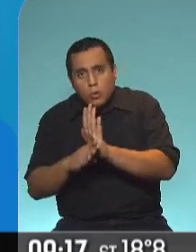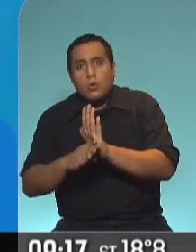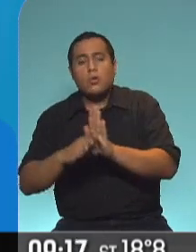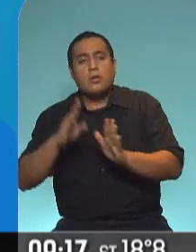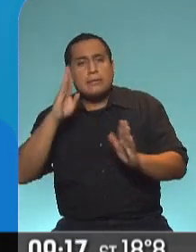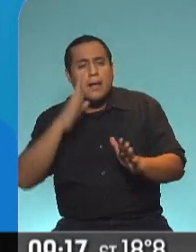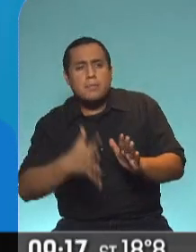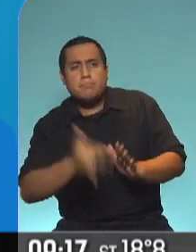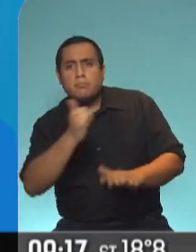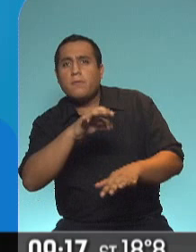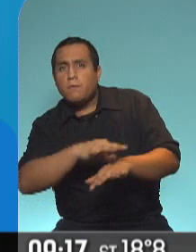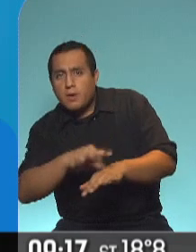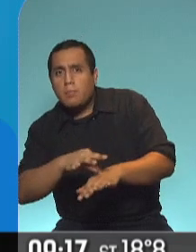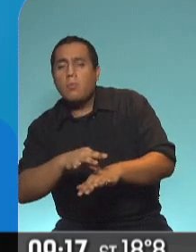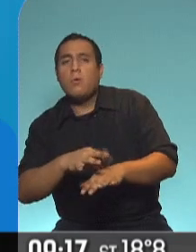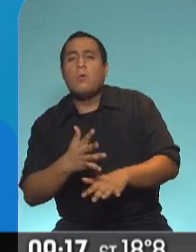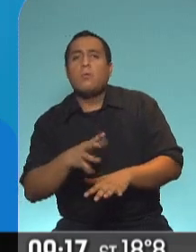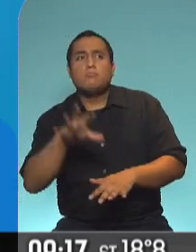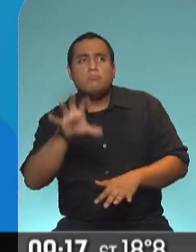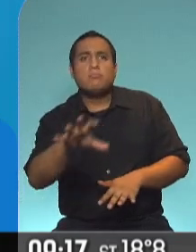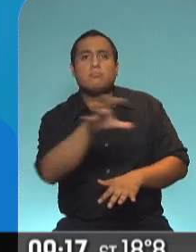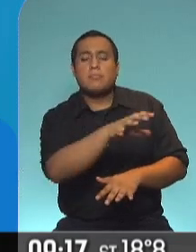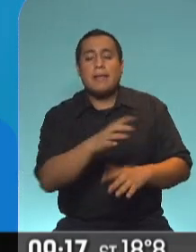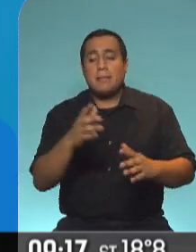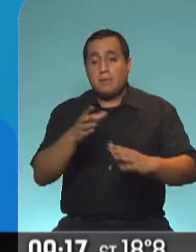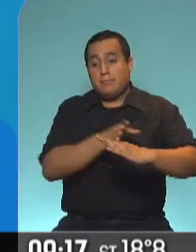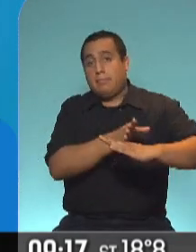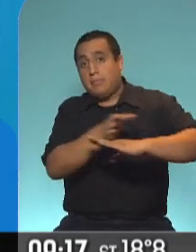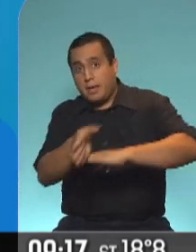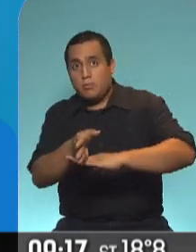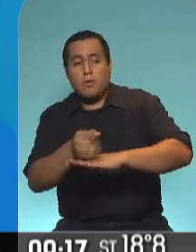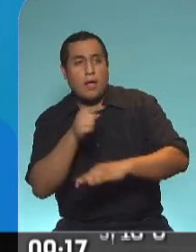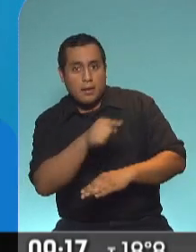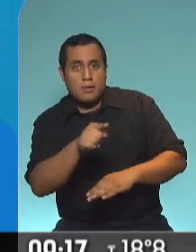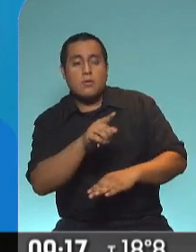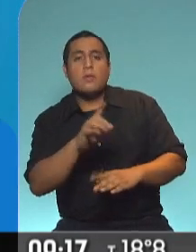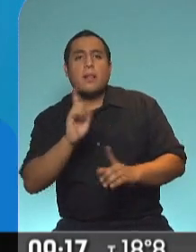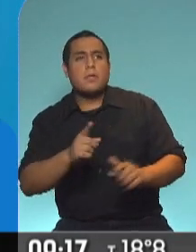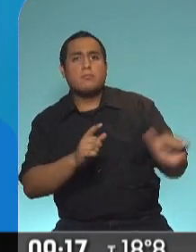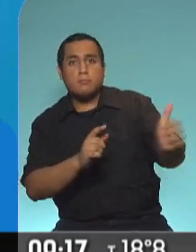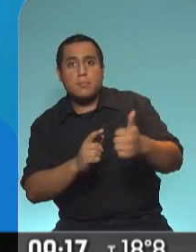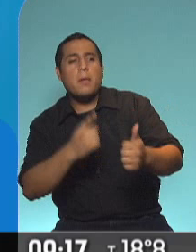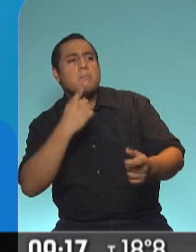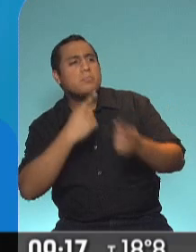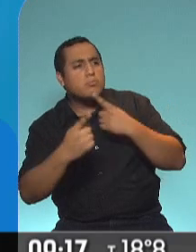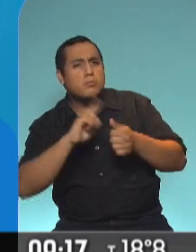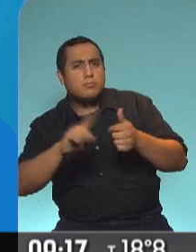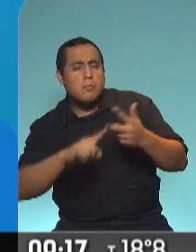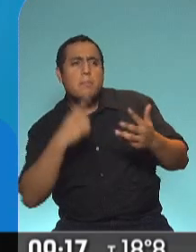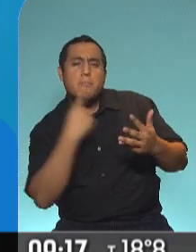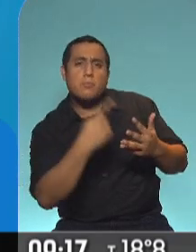en los puntos de ingreso o trias con diferenciación